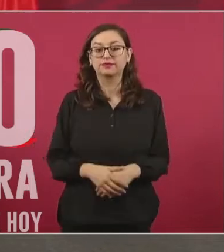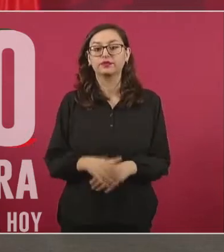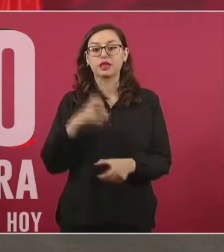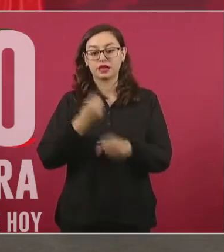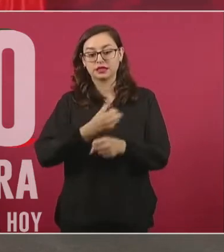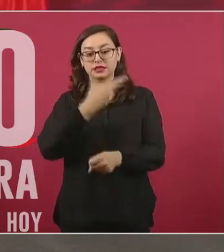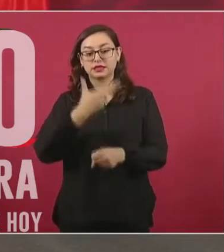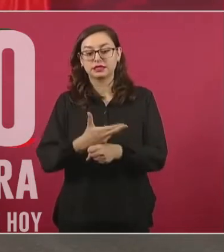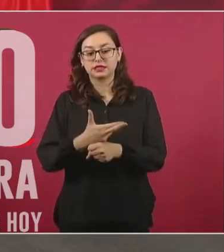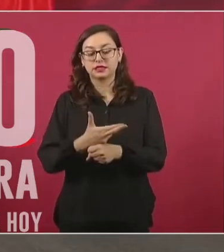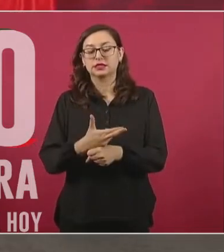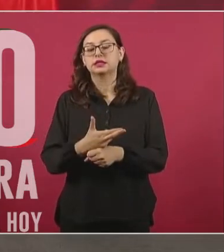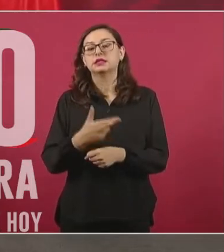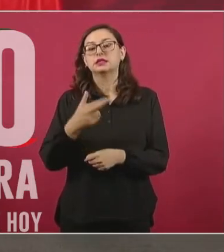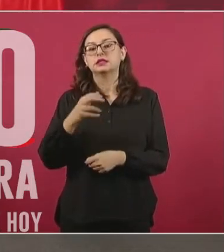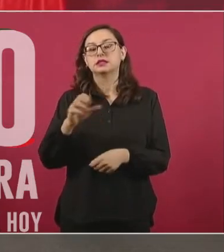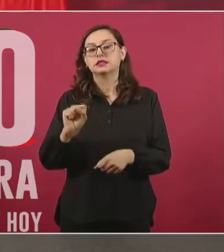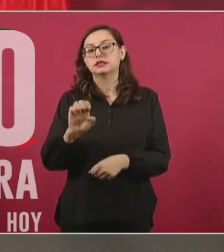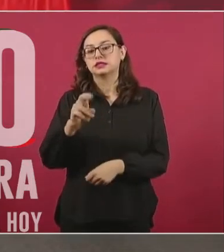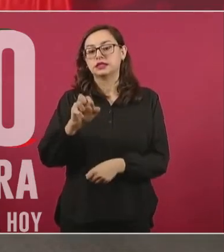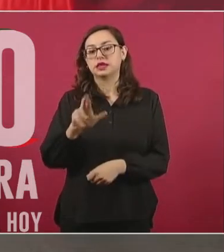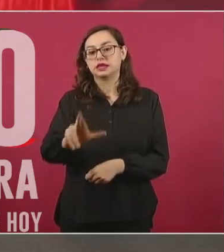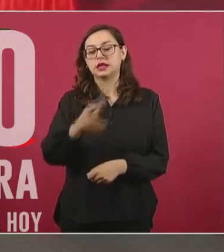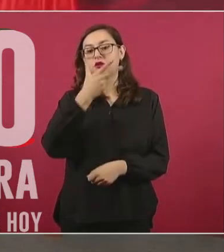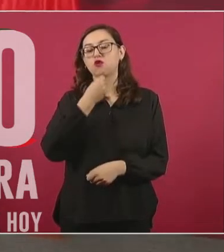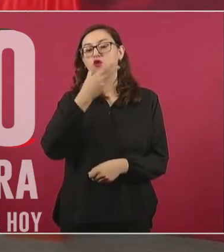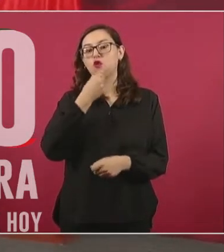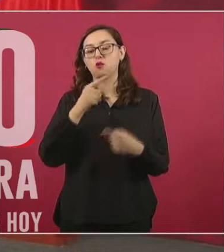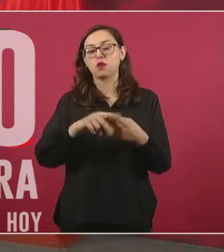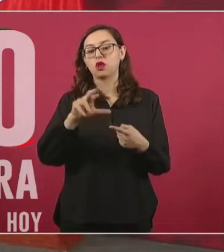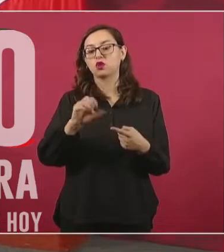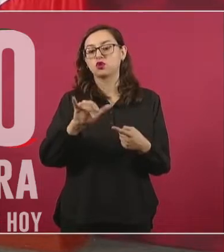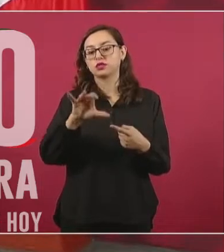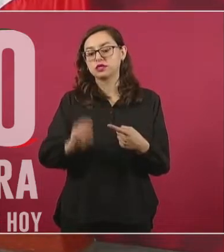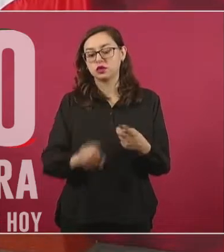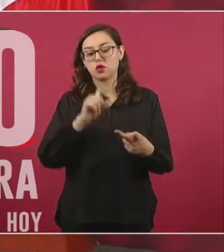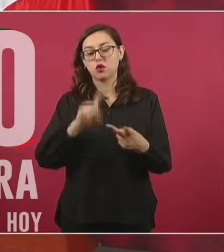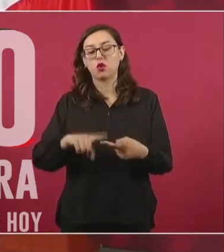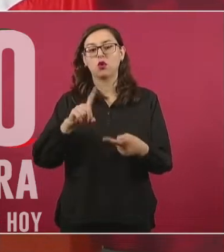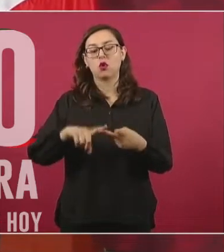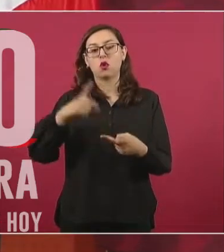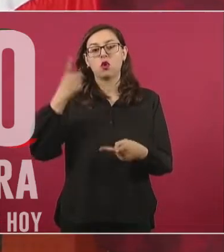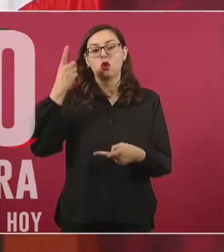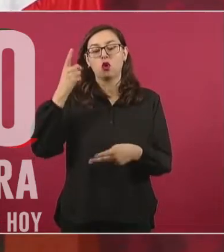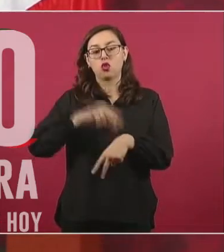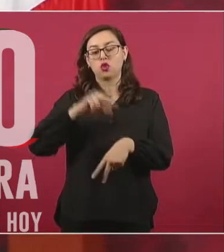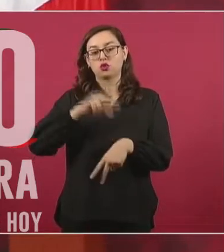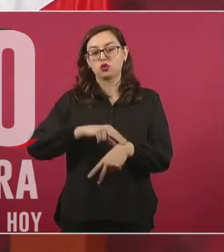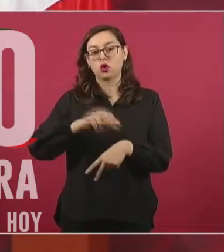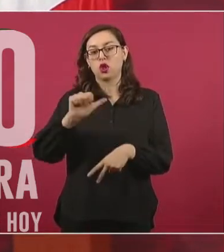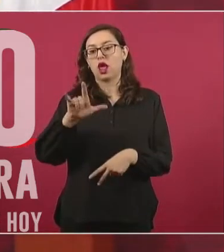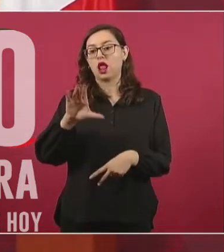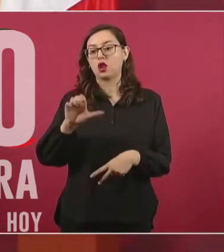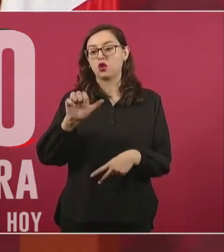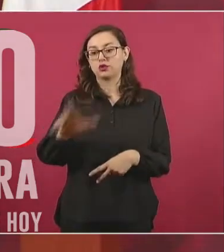Energía, Rocío Nale, y el doctor Jorge Alcocer, y nos acompaña la consejera